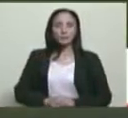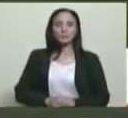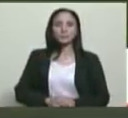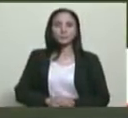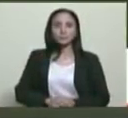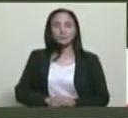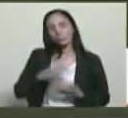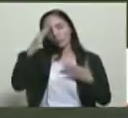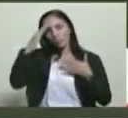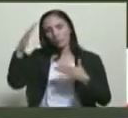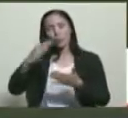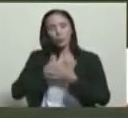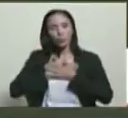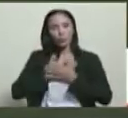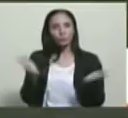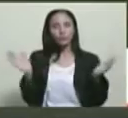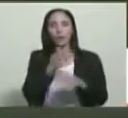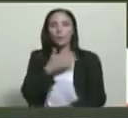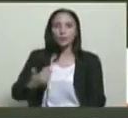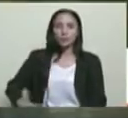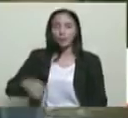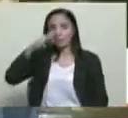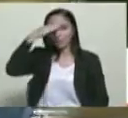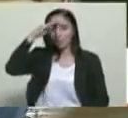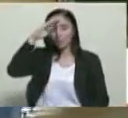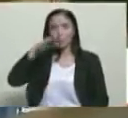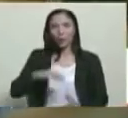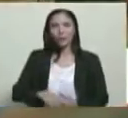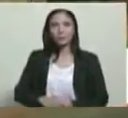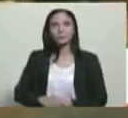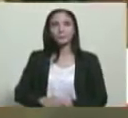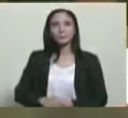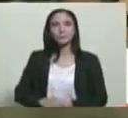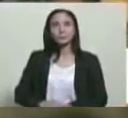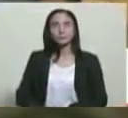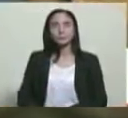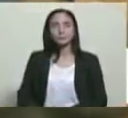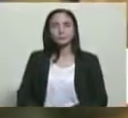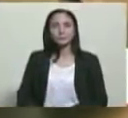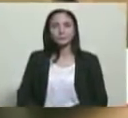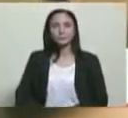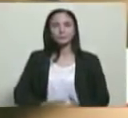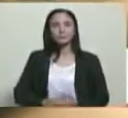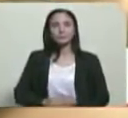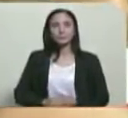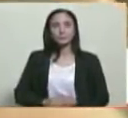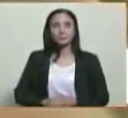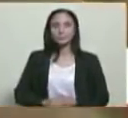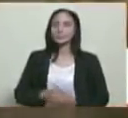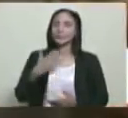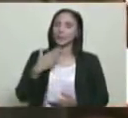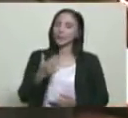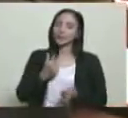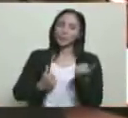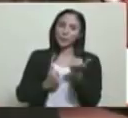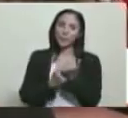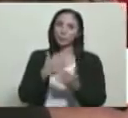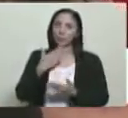pueblo de Cuba, a Díaz-Canel. Muchas gracias. Y a ese joven eterno, Raúl Castro Ruz. Muchas gracias. Gracias,